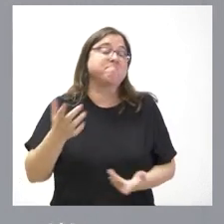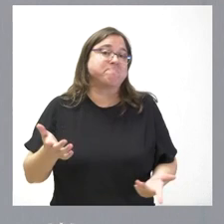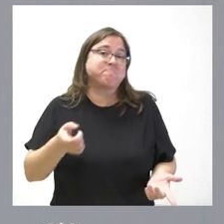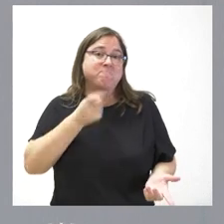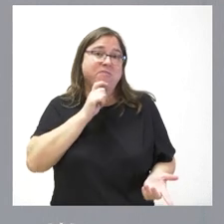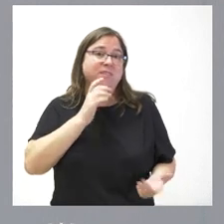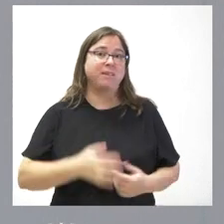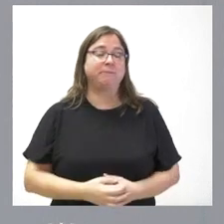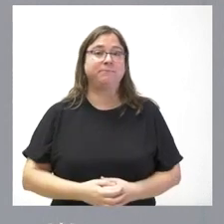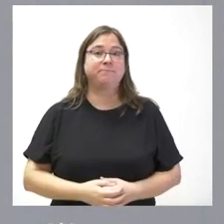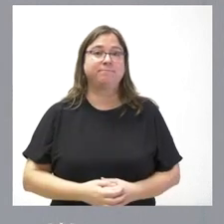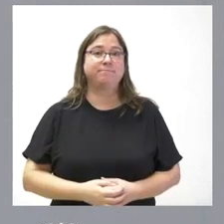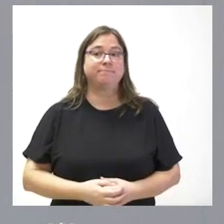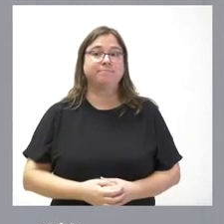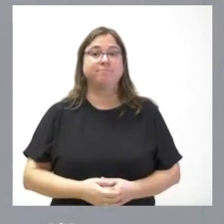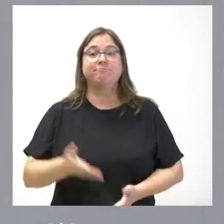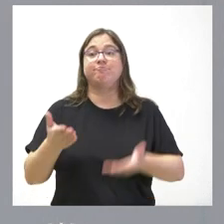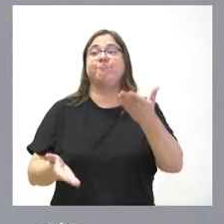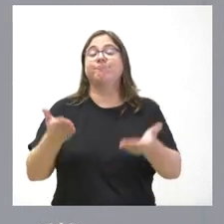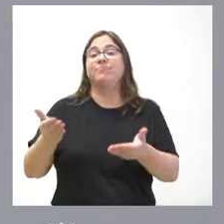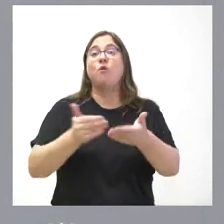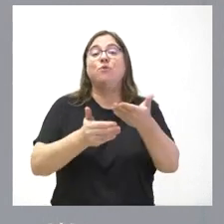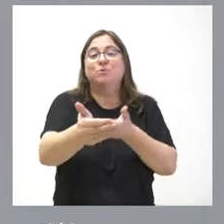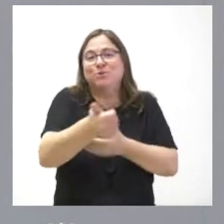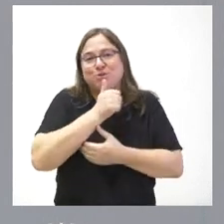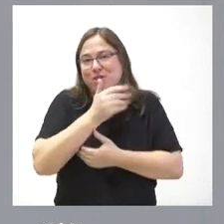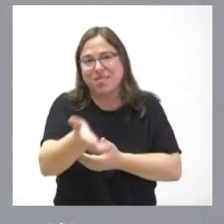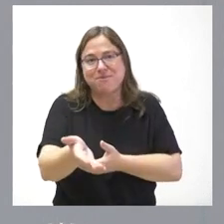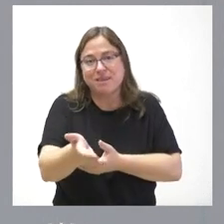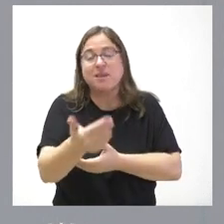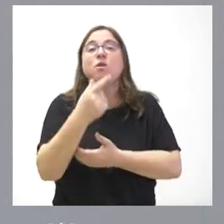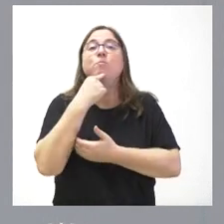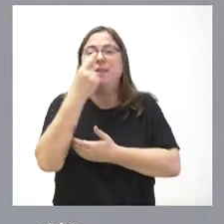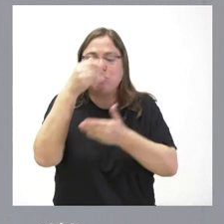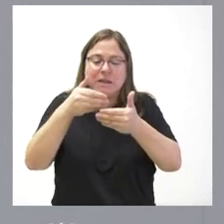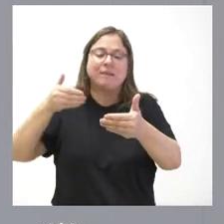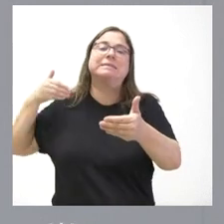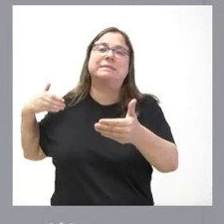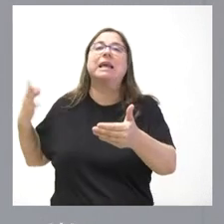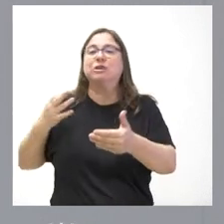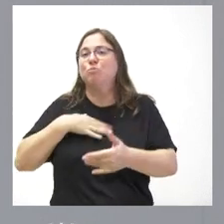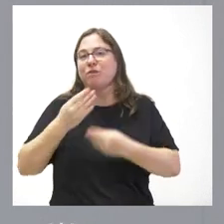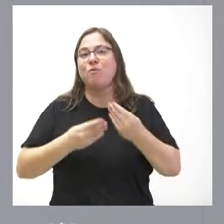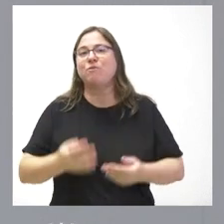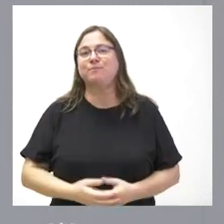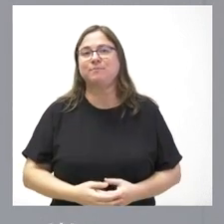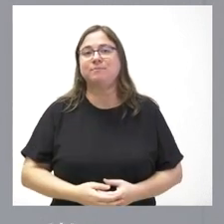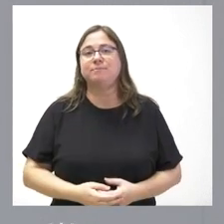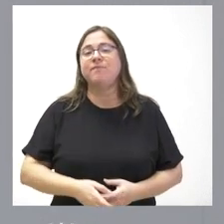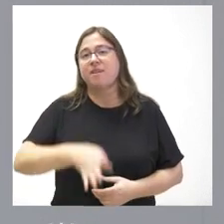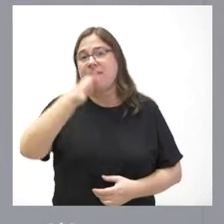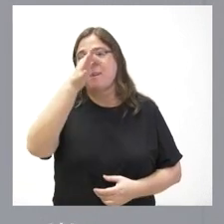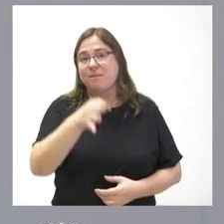de de juzgar porque el futuro está por escribir sí podemos juzgar lo que ha hecho hasta ahora y sí que es verdad también que su